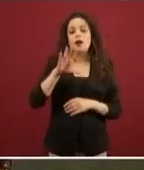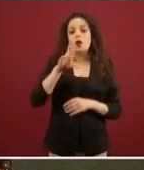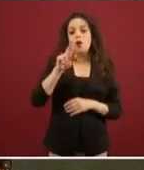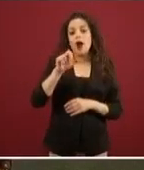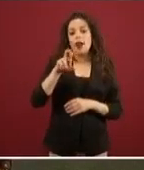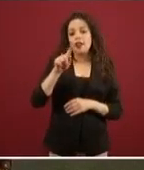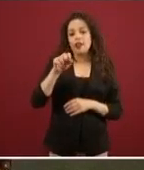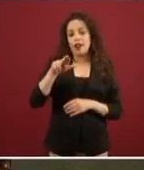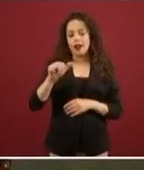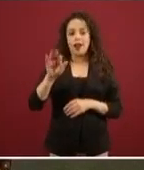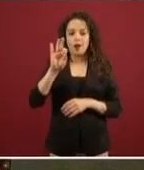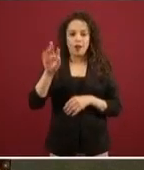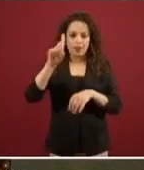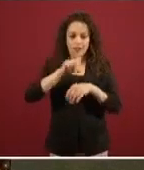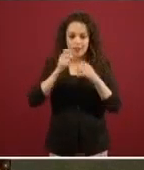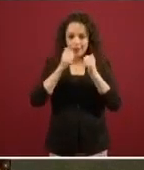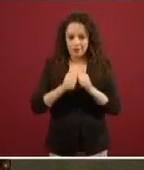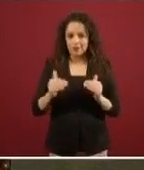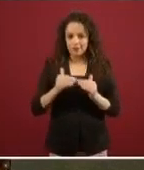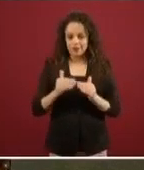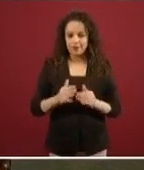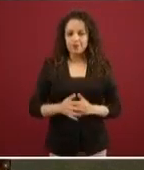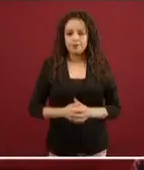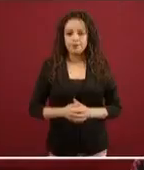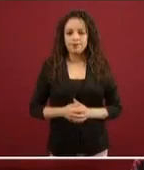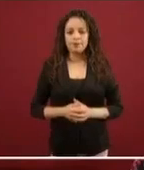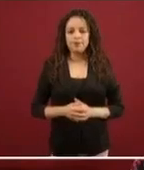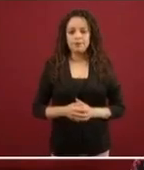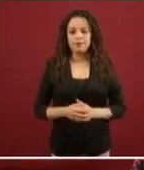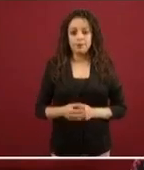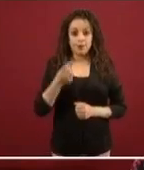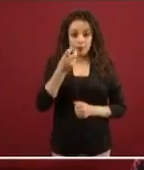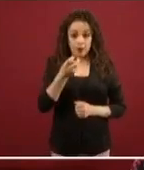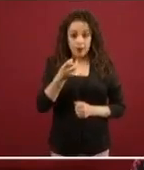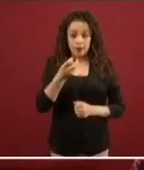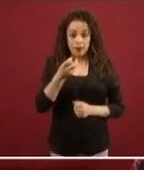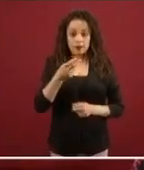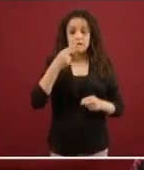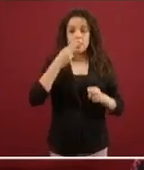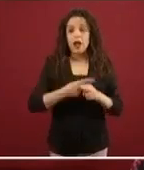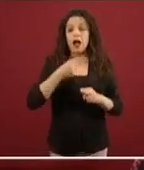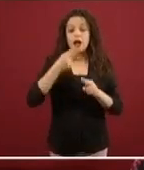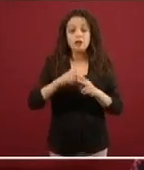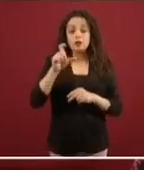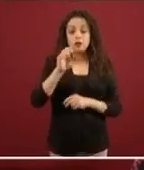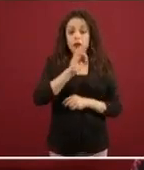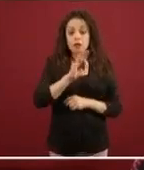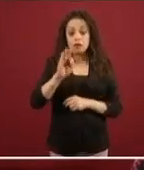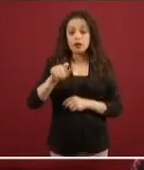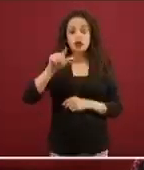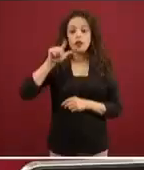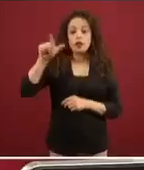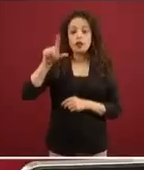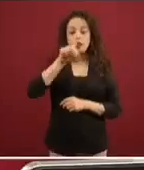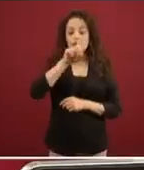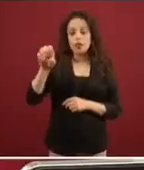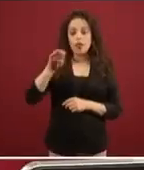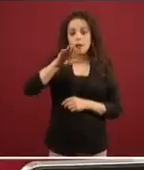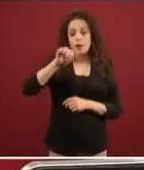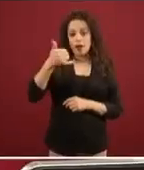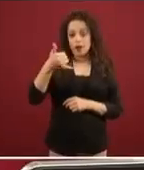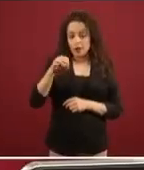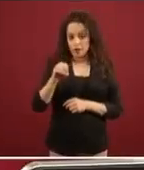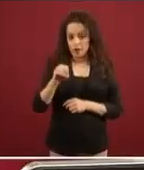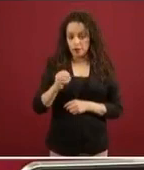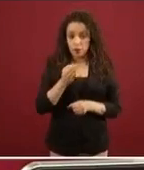está definido todavía. Este levantamiento va a ocurrir hasta el 17 de mayo. Entonces, en este momento